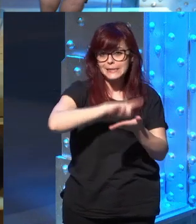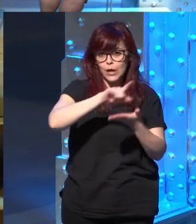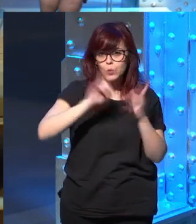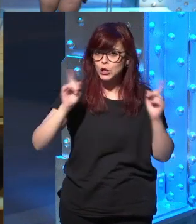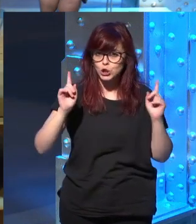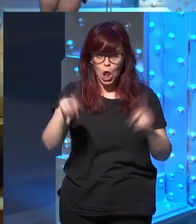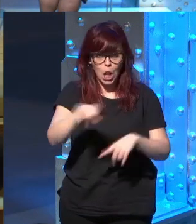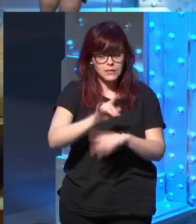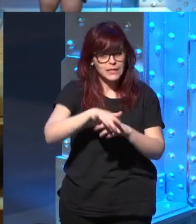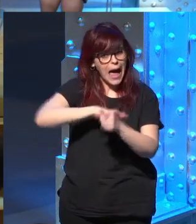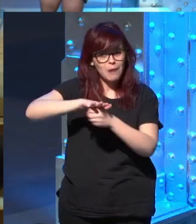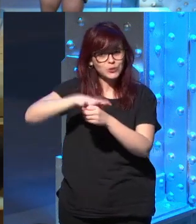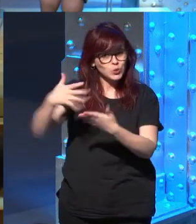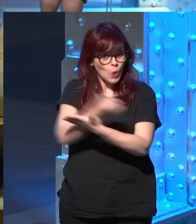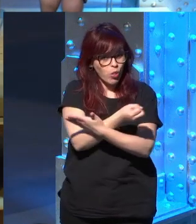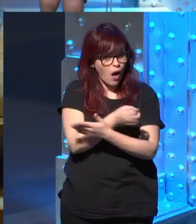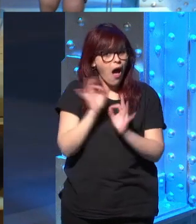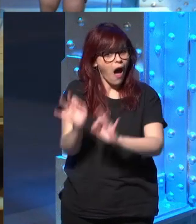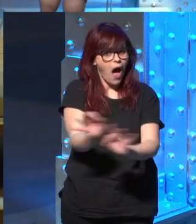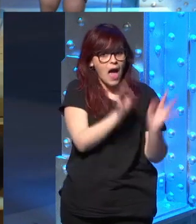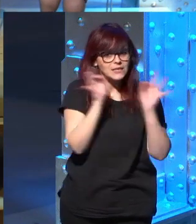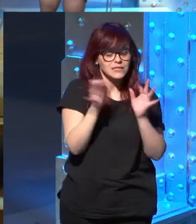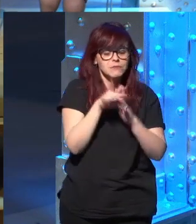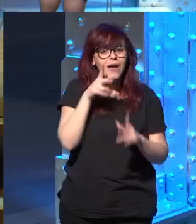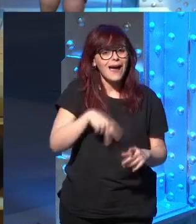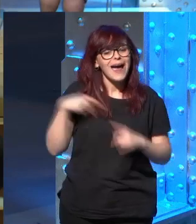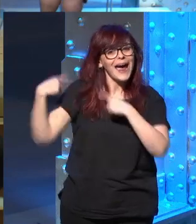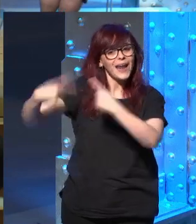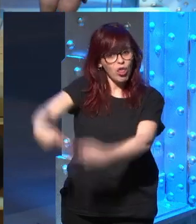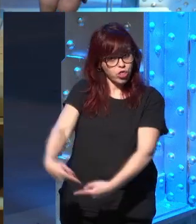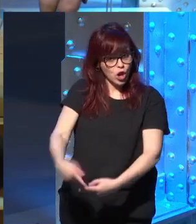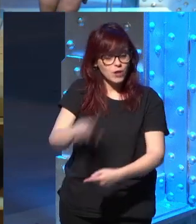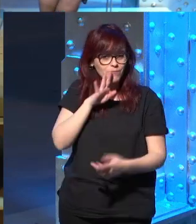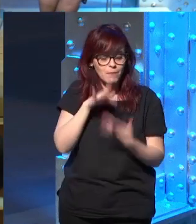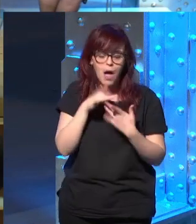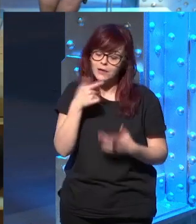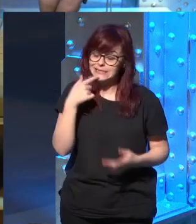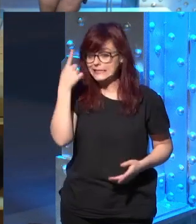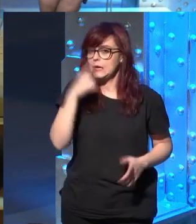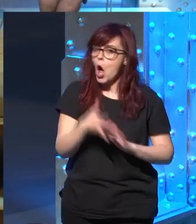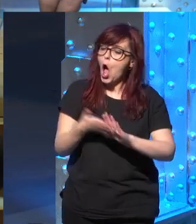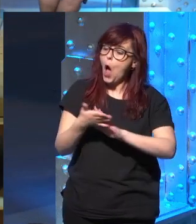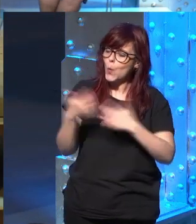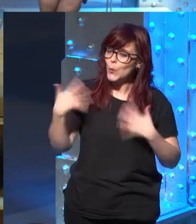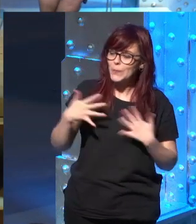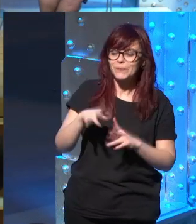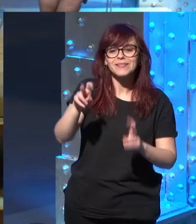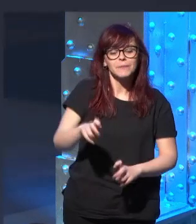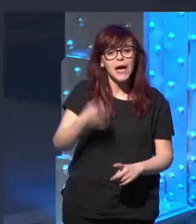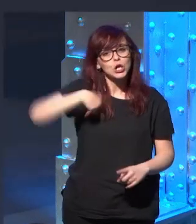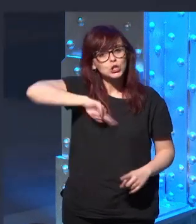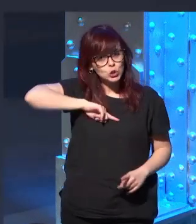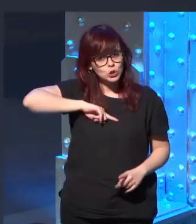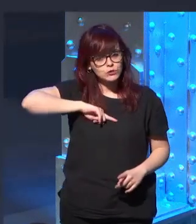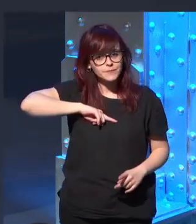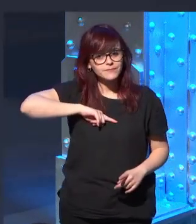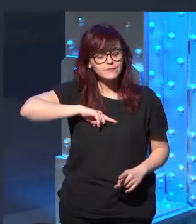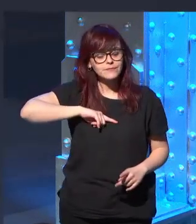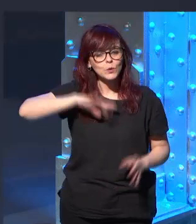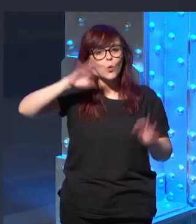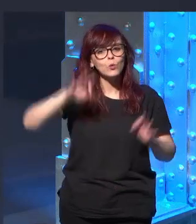eso. Eso uh-huh. está en todos los ámbitos. Nosotros, vuelvo al tema generacional, no saldré mucho de ahí. nosotros, claro,